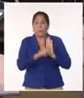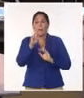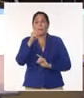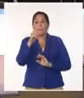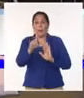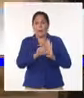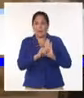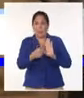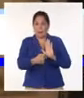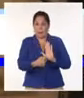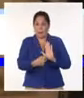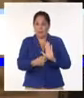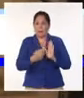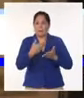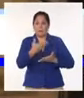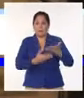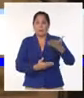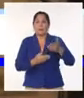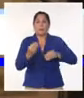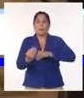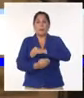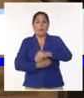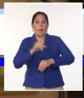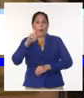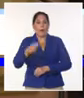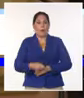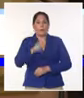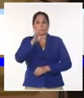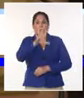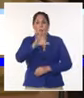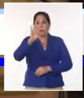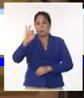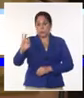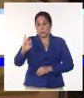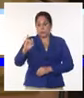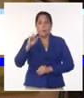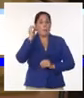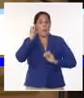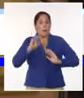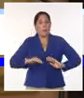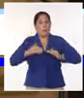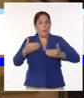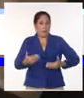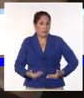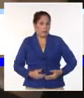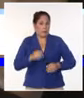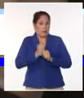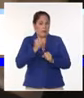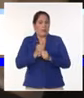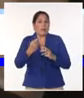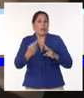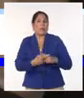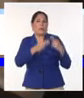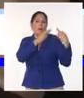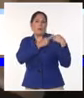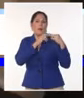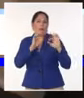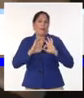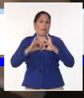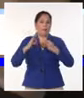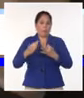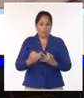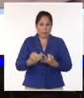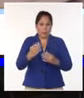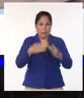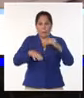normativas emitidas, modificativa del Decreto Ley 56 de Maternidad de la Trabajadora y la Responsabilidad de las Familias, la